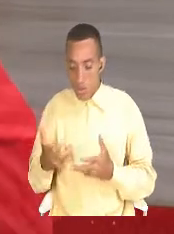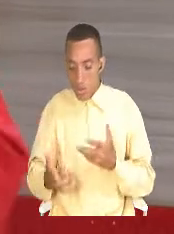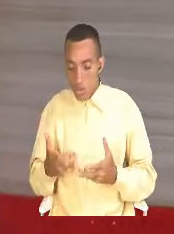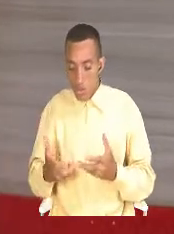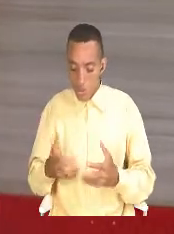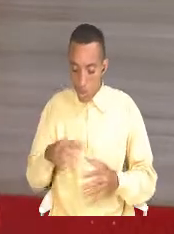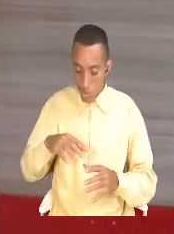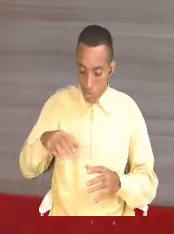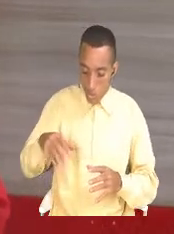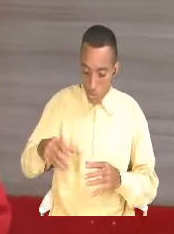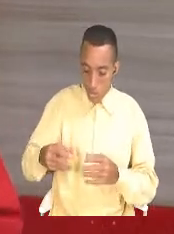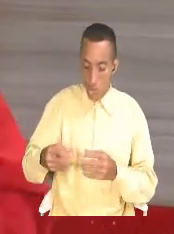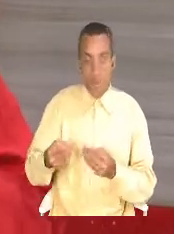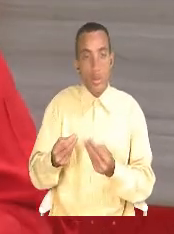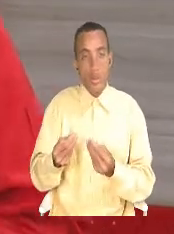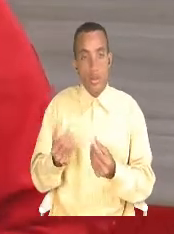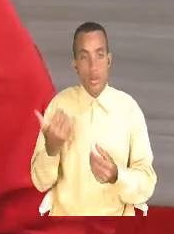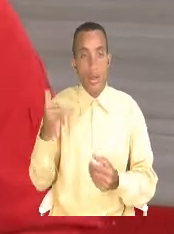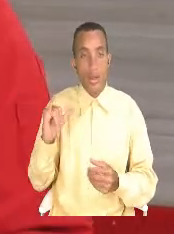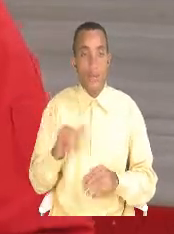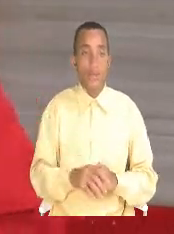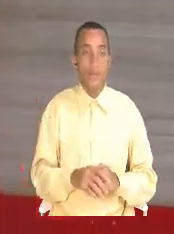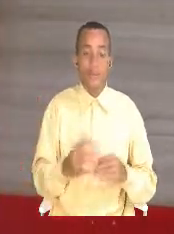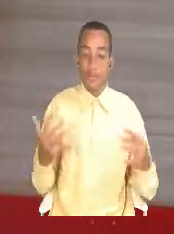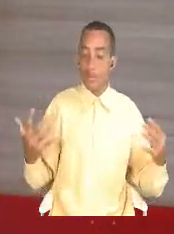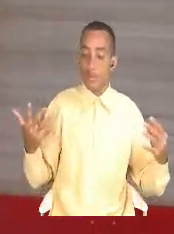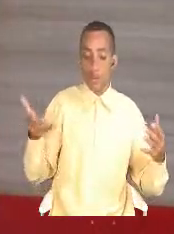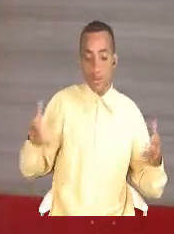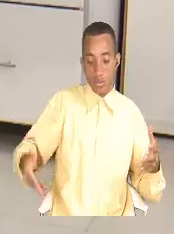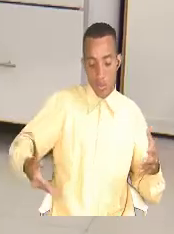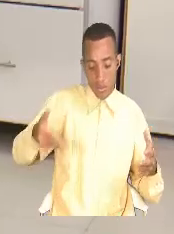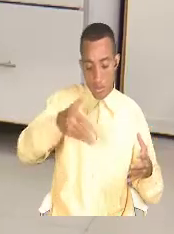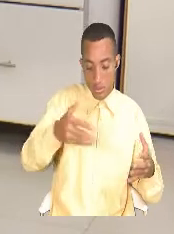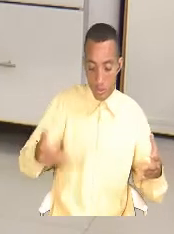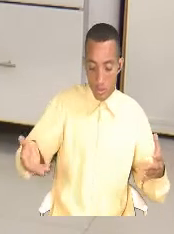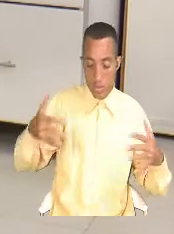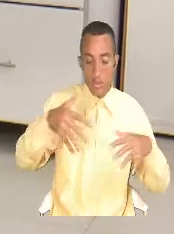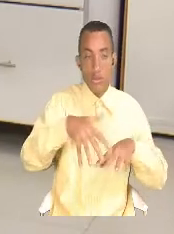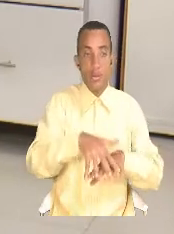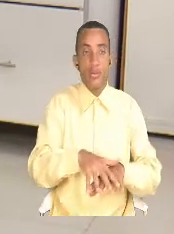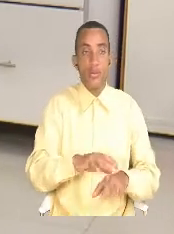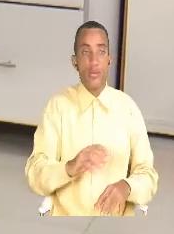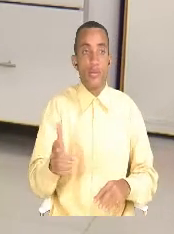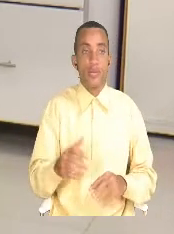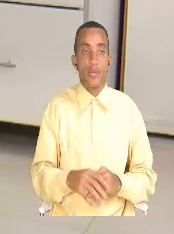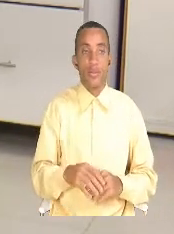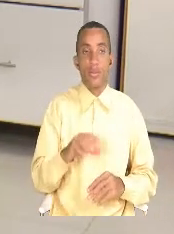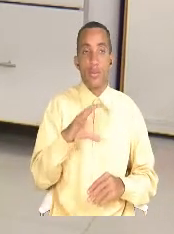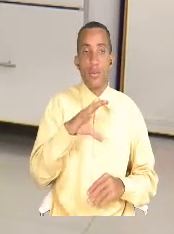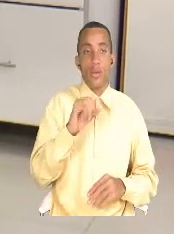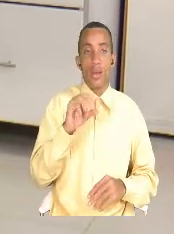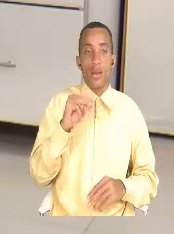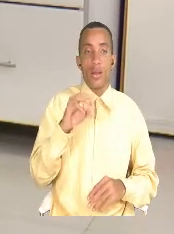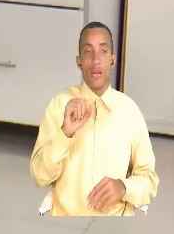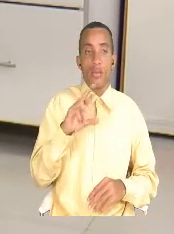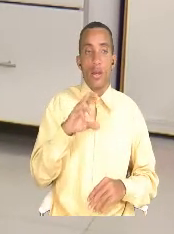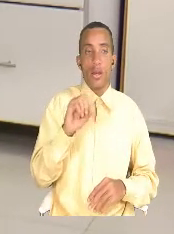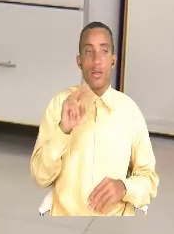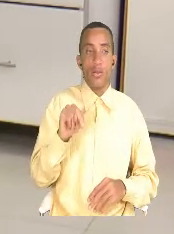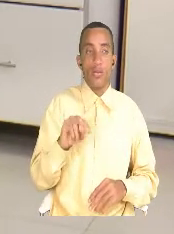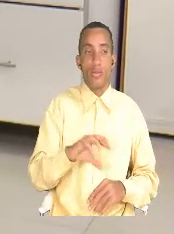y podamos hacer la composición, la mezcla de los ingredientes. Vamos a trabajar el camarón crudo. Como ya saben que me gusta,